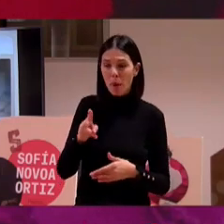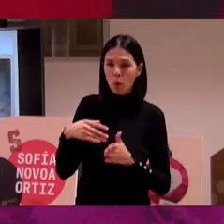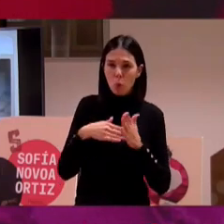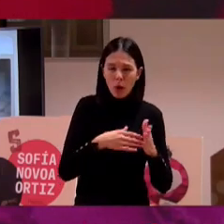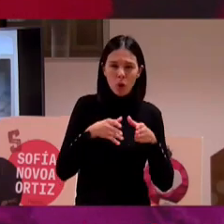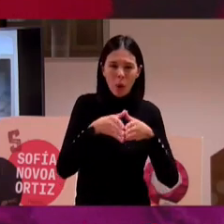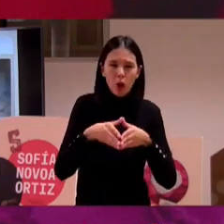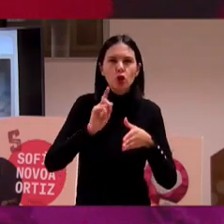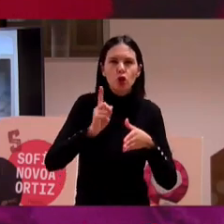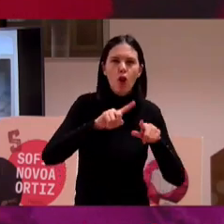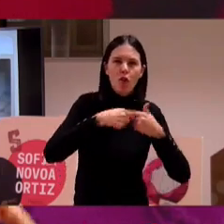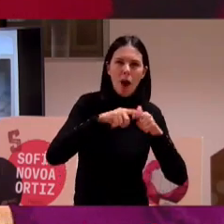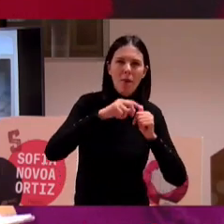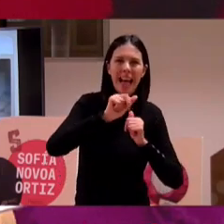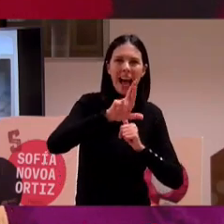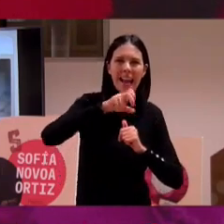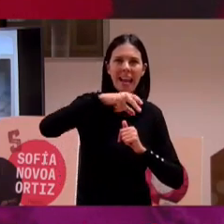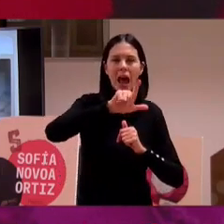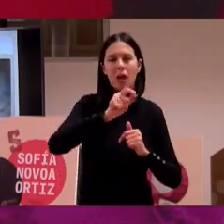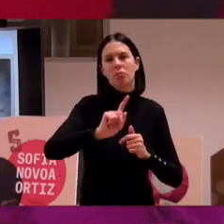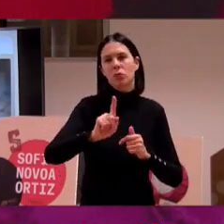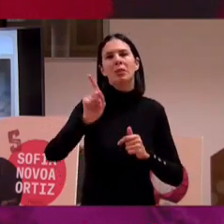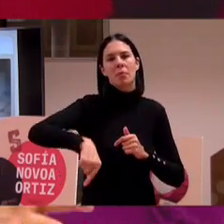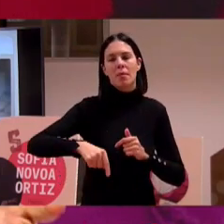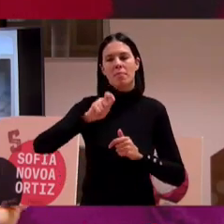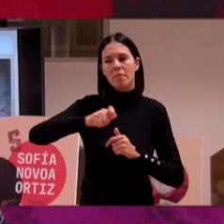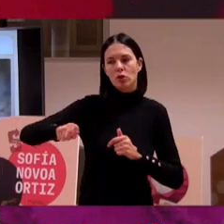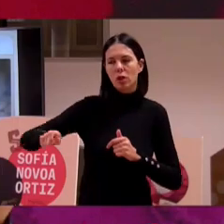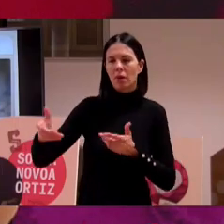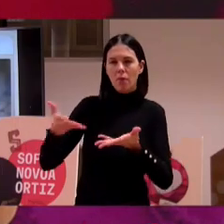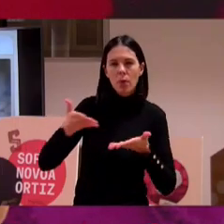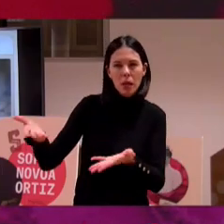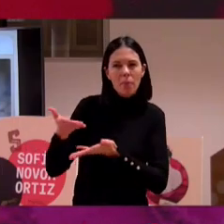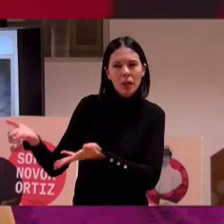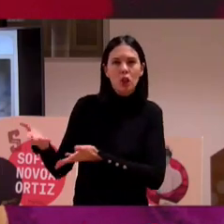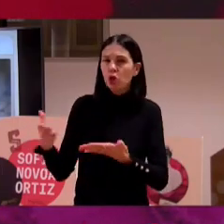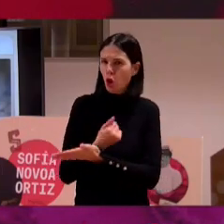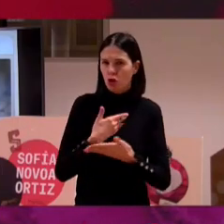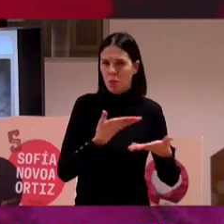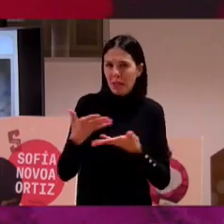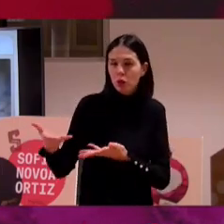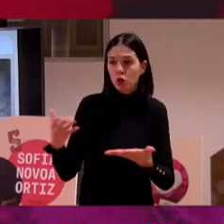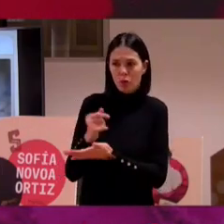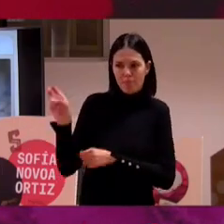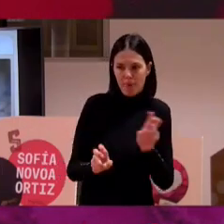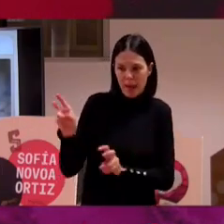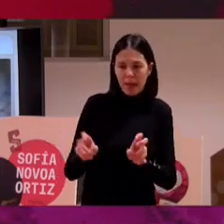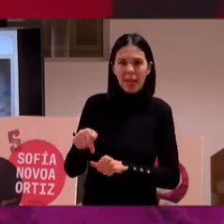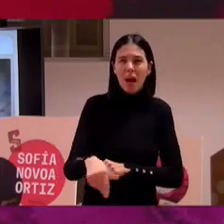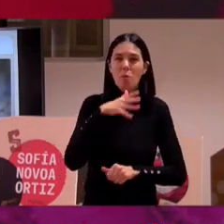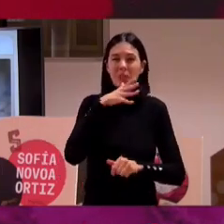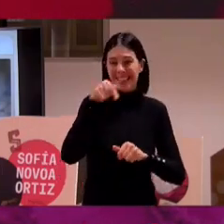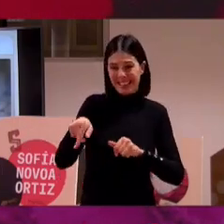só a familia Arenal, sino que están os invitados, Benéndez Pidal, están todos os invitados que pasan por aquí, que por esa